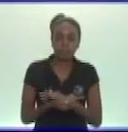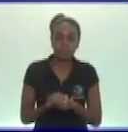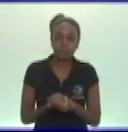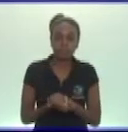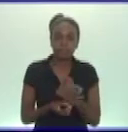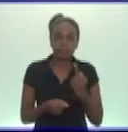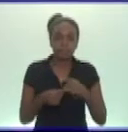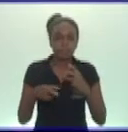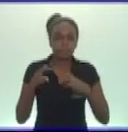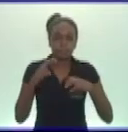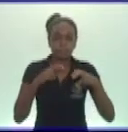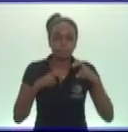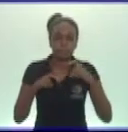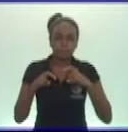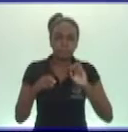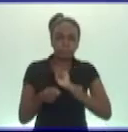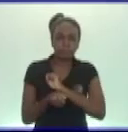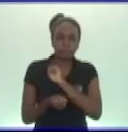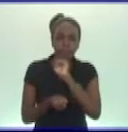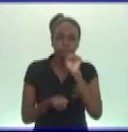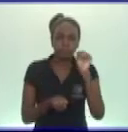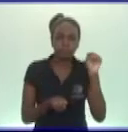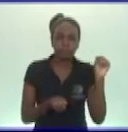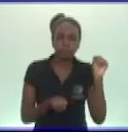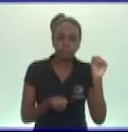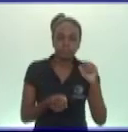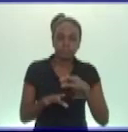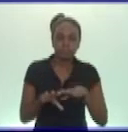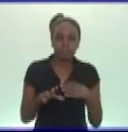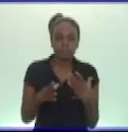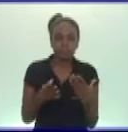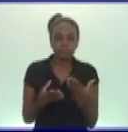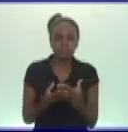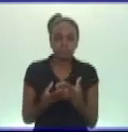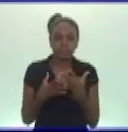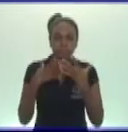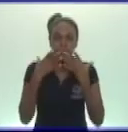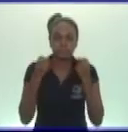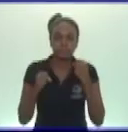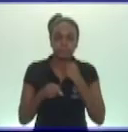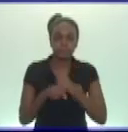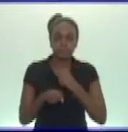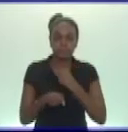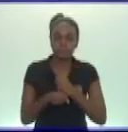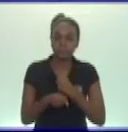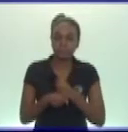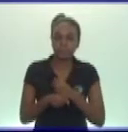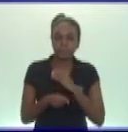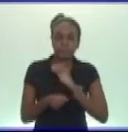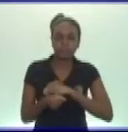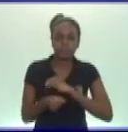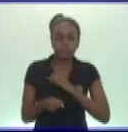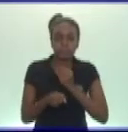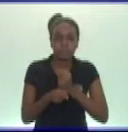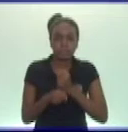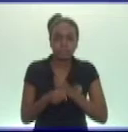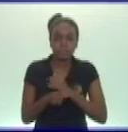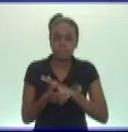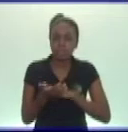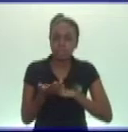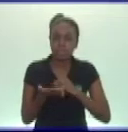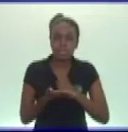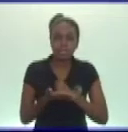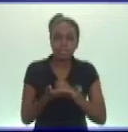la búsqueda del triunfo, la búsqueda también del éxito, precisamente en el trabajo, sentir que ese trabajo lo hace